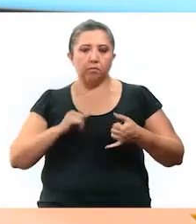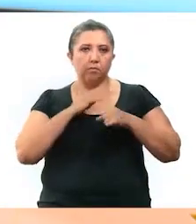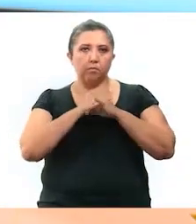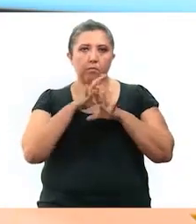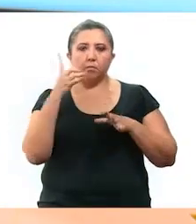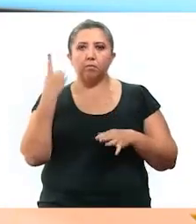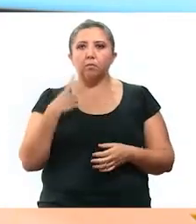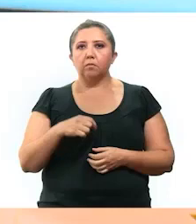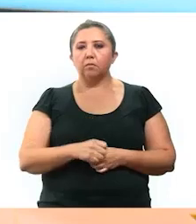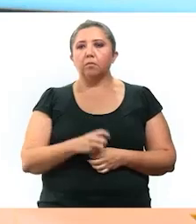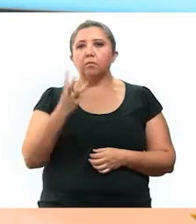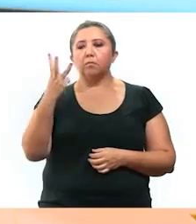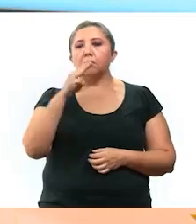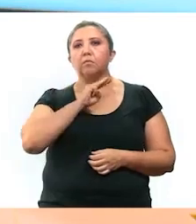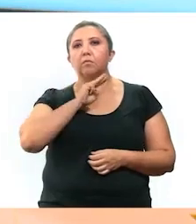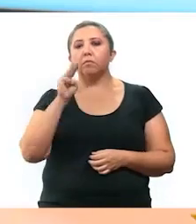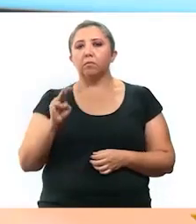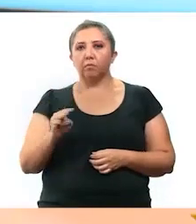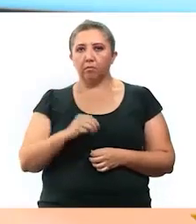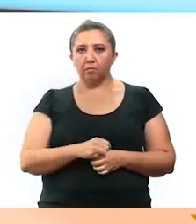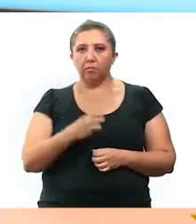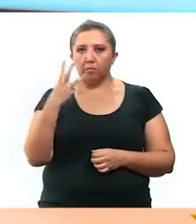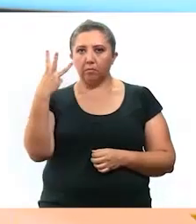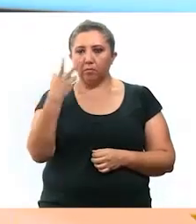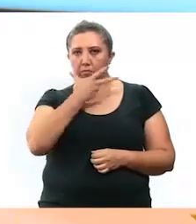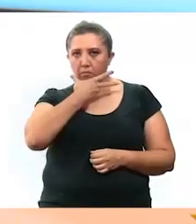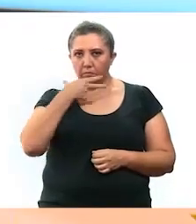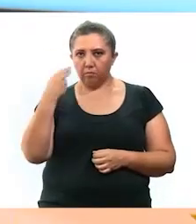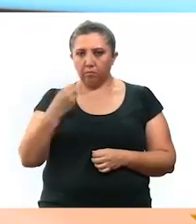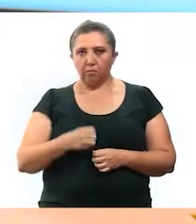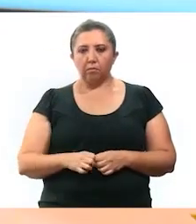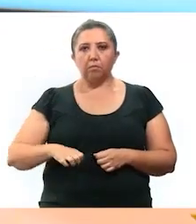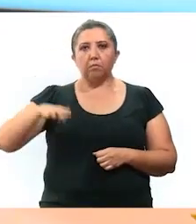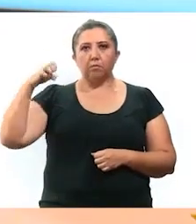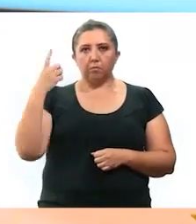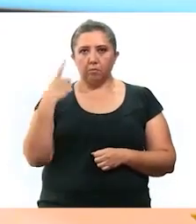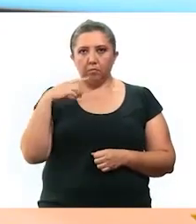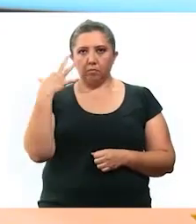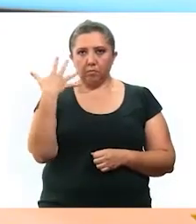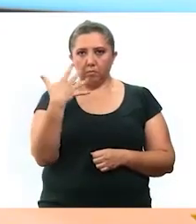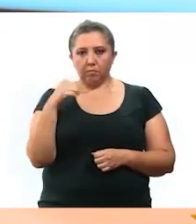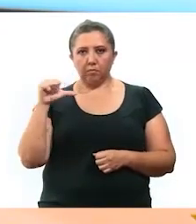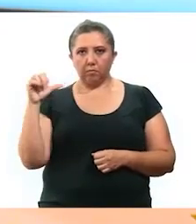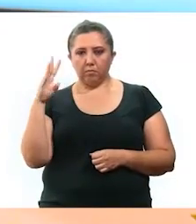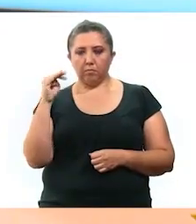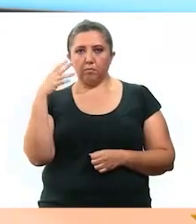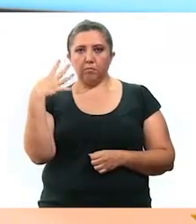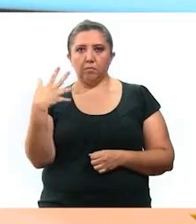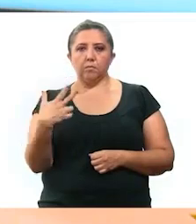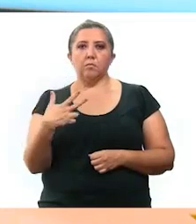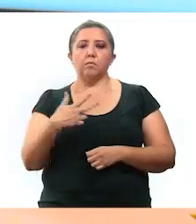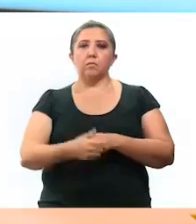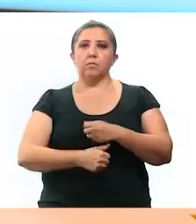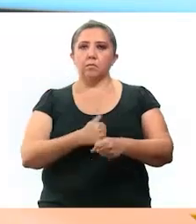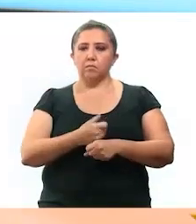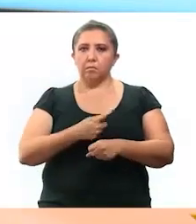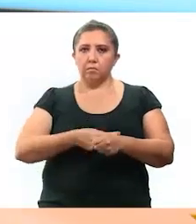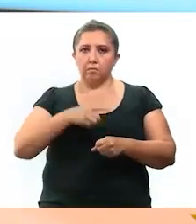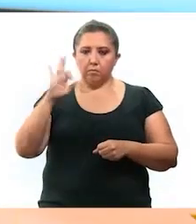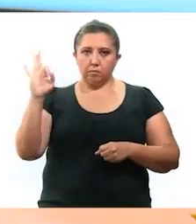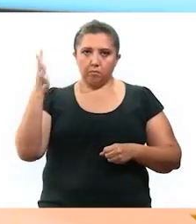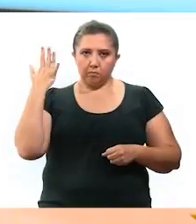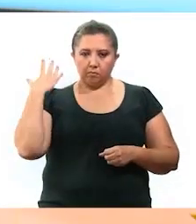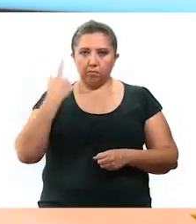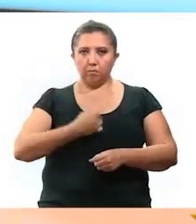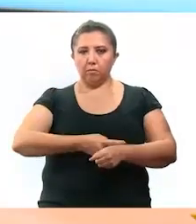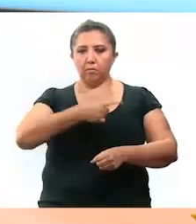parte médico informamos de 3 fallecimientos. Se trata de 3 hombres con un rango de edad de 50 a 98 años. Su principal enfermedad